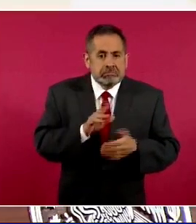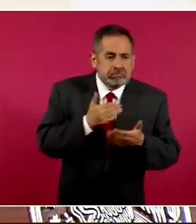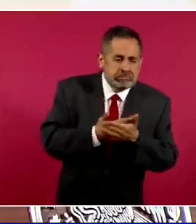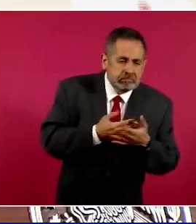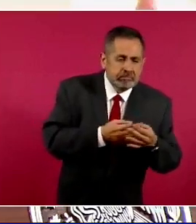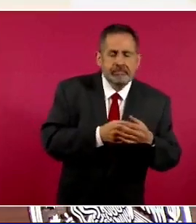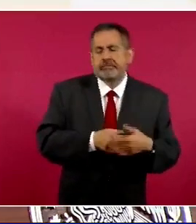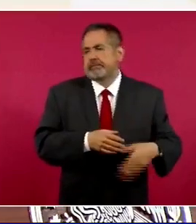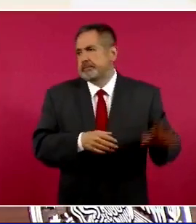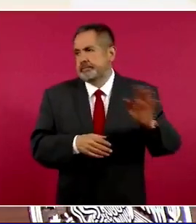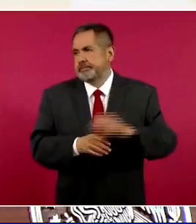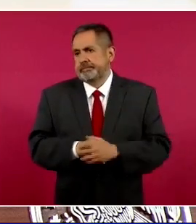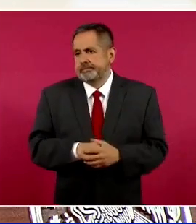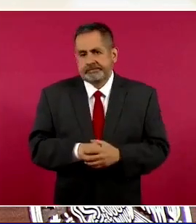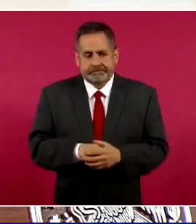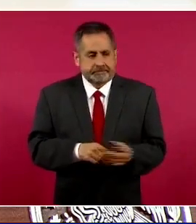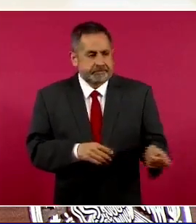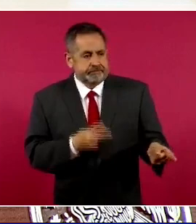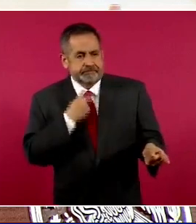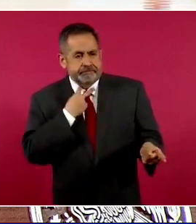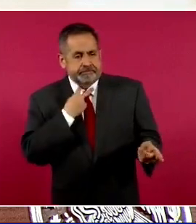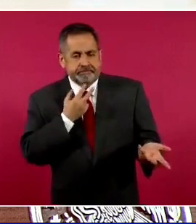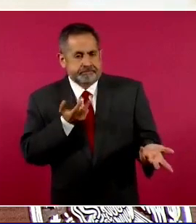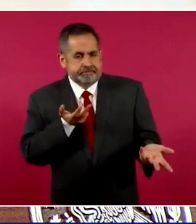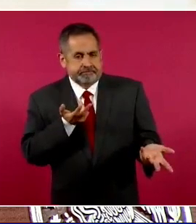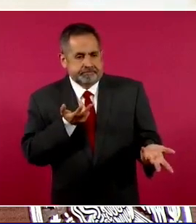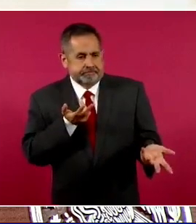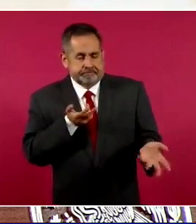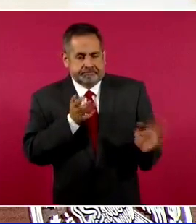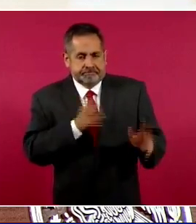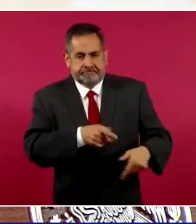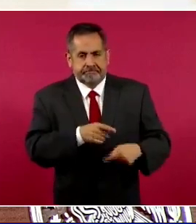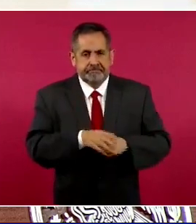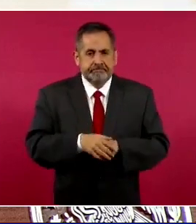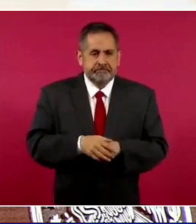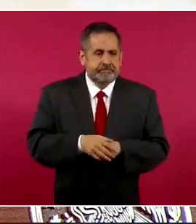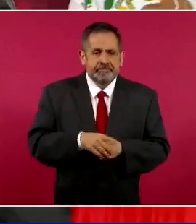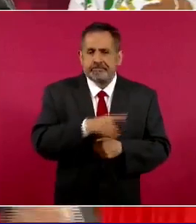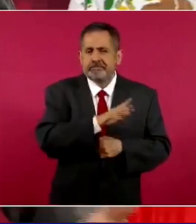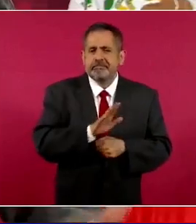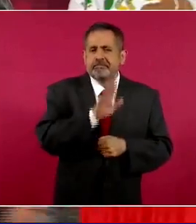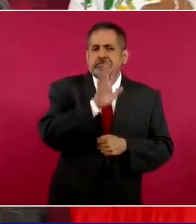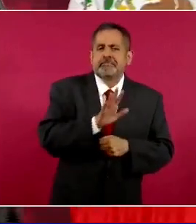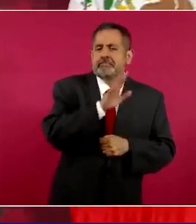y ya no hayan cómo salir, y es como el que está en un pantano